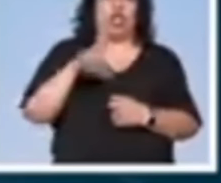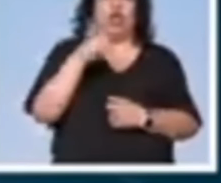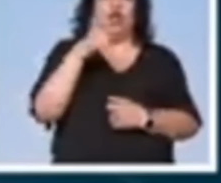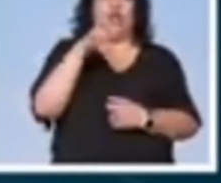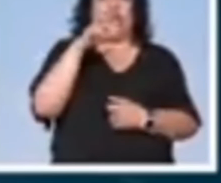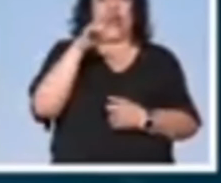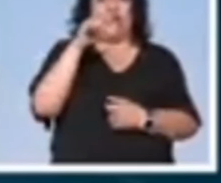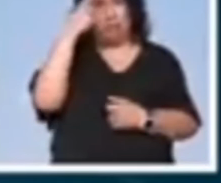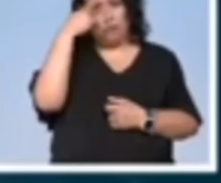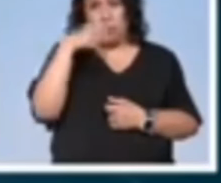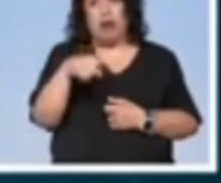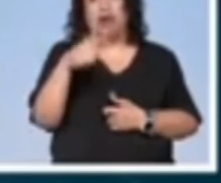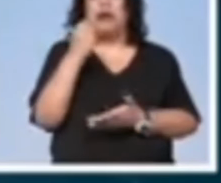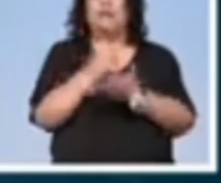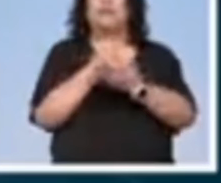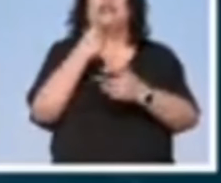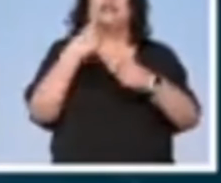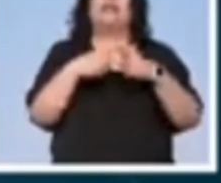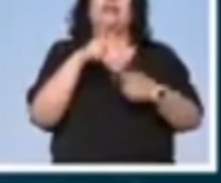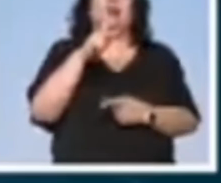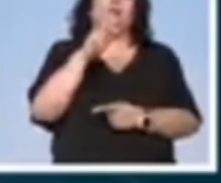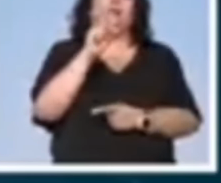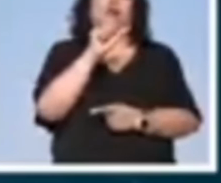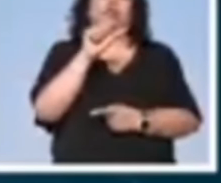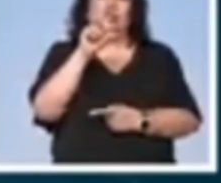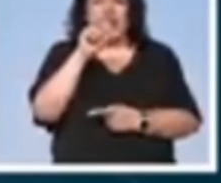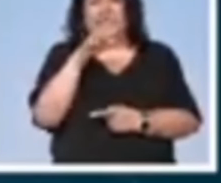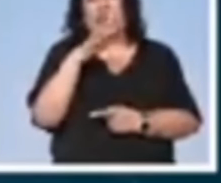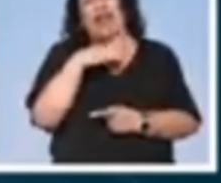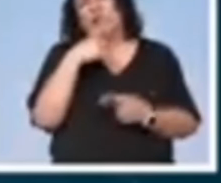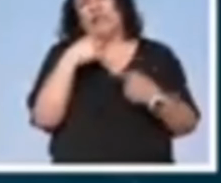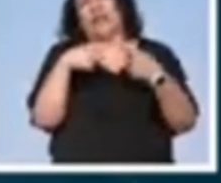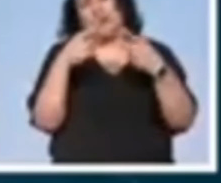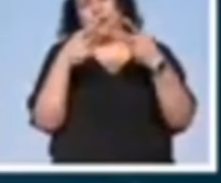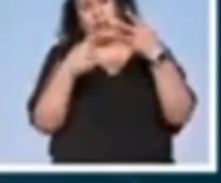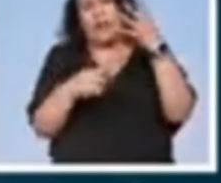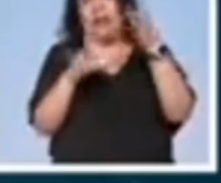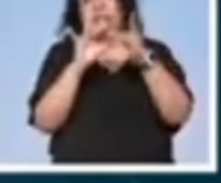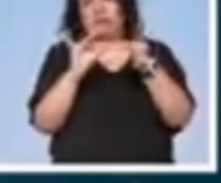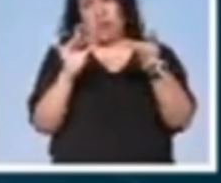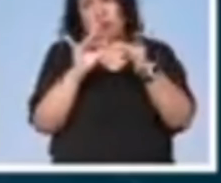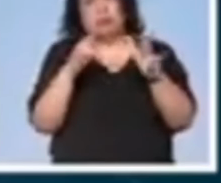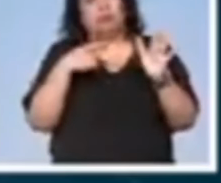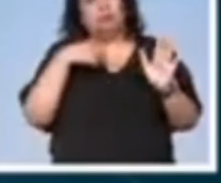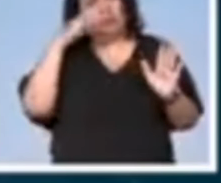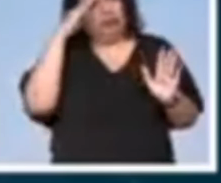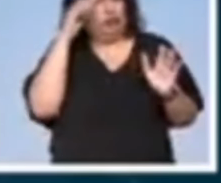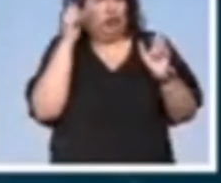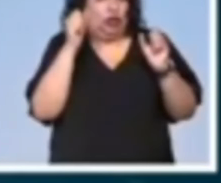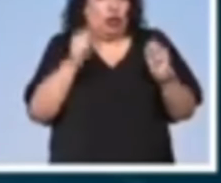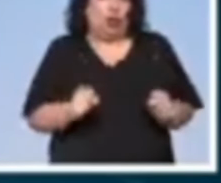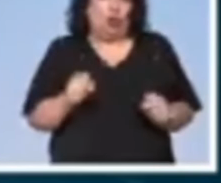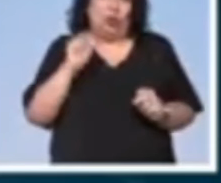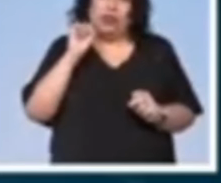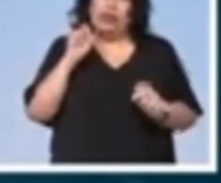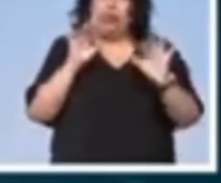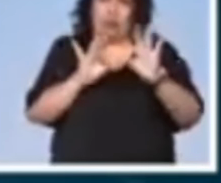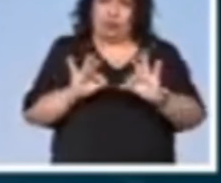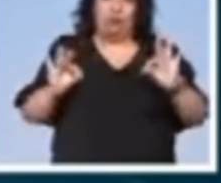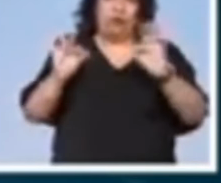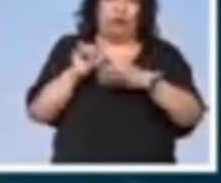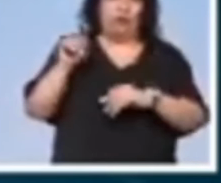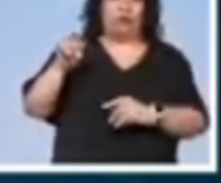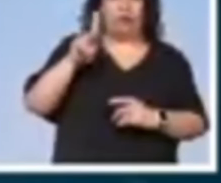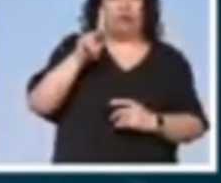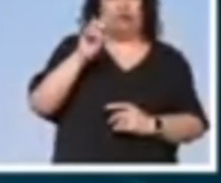que se declarara José Guadalupe Posada, con toda su fundamentación, que creo que no hay duda de la importancia de José